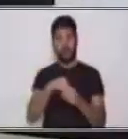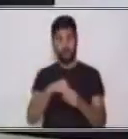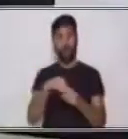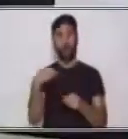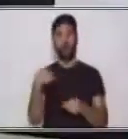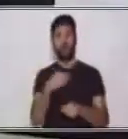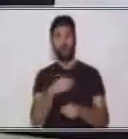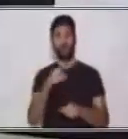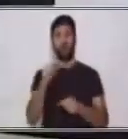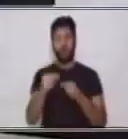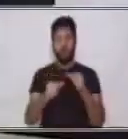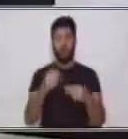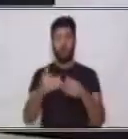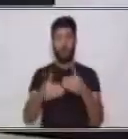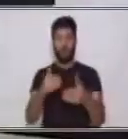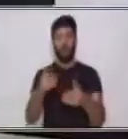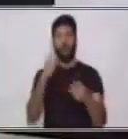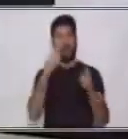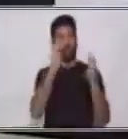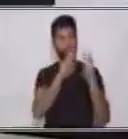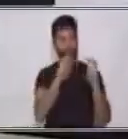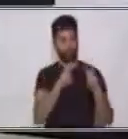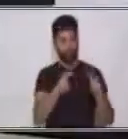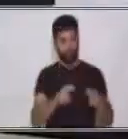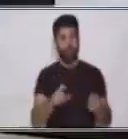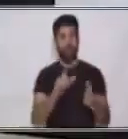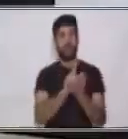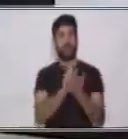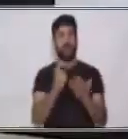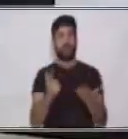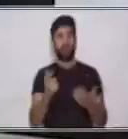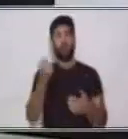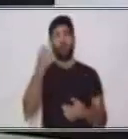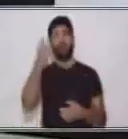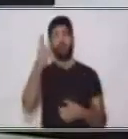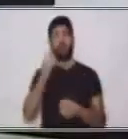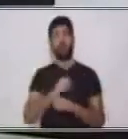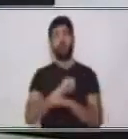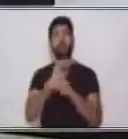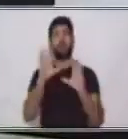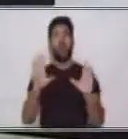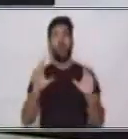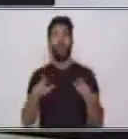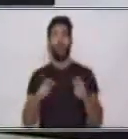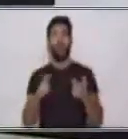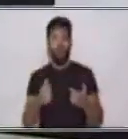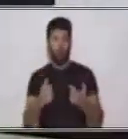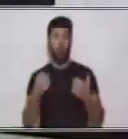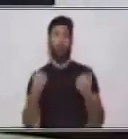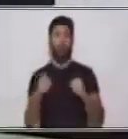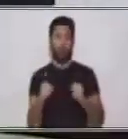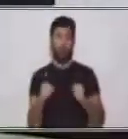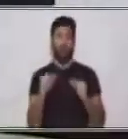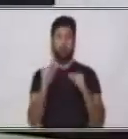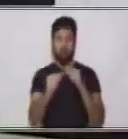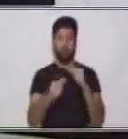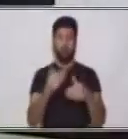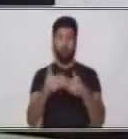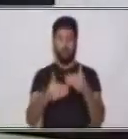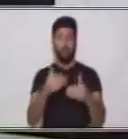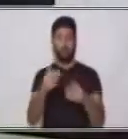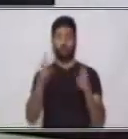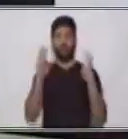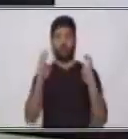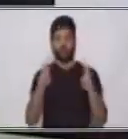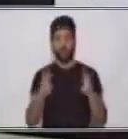a aprender también el análisis en la lectura, la comprensión también, por lo mismo de poder diferenciar las